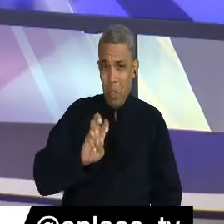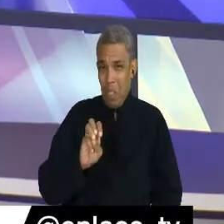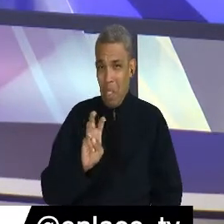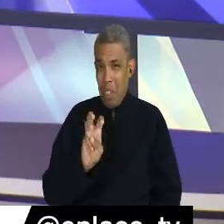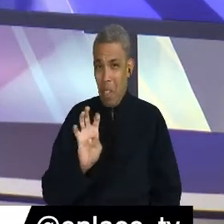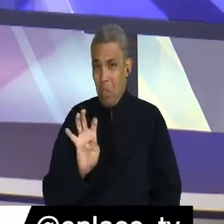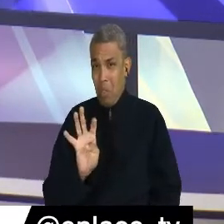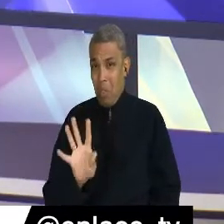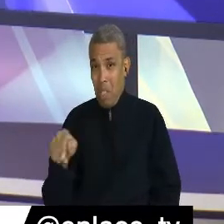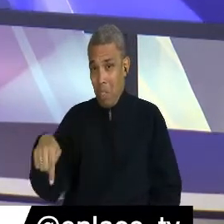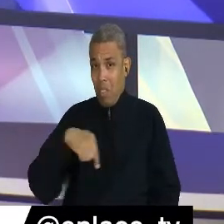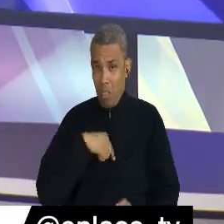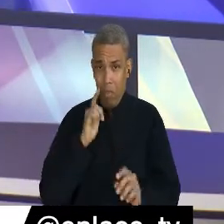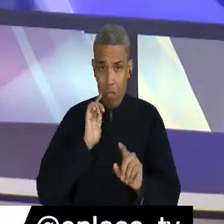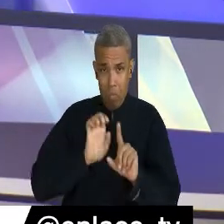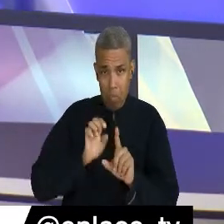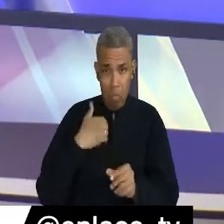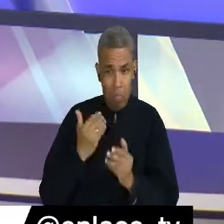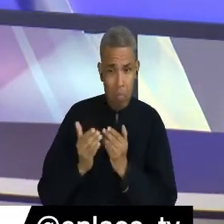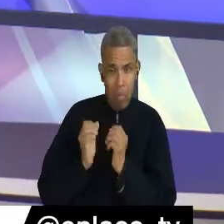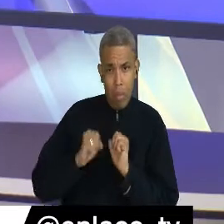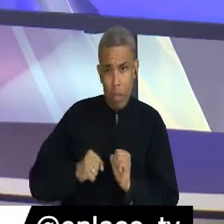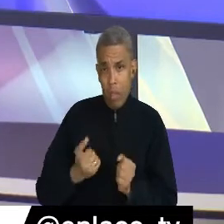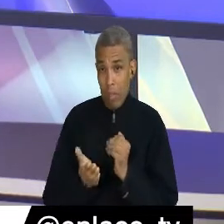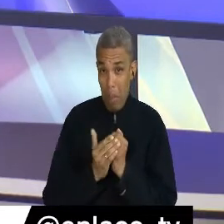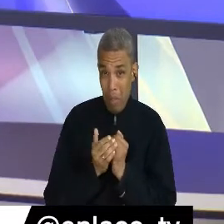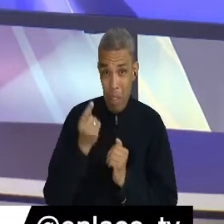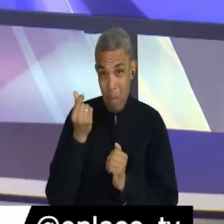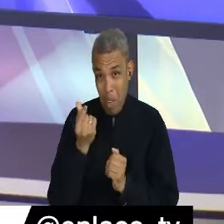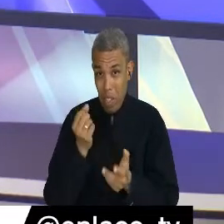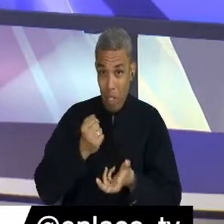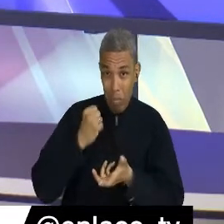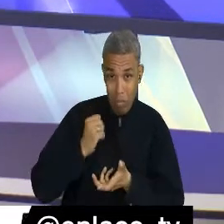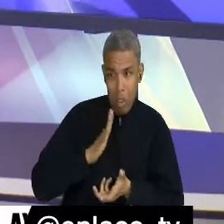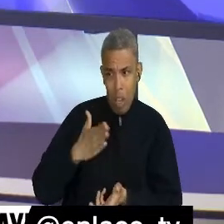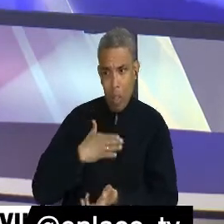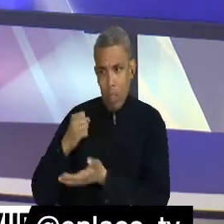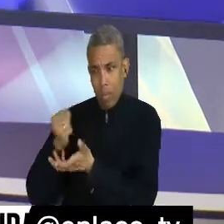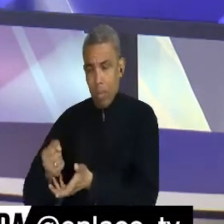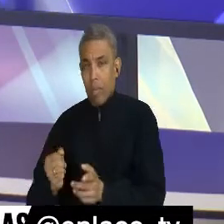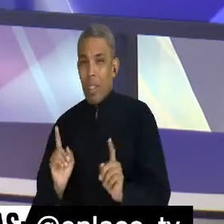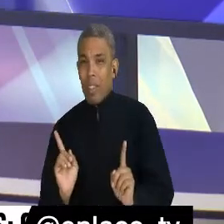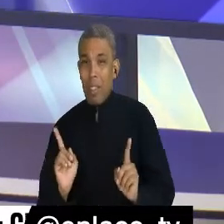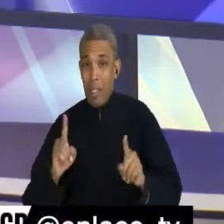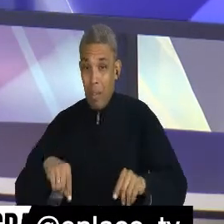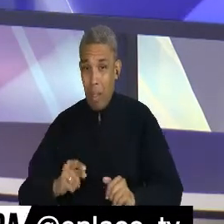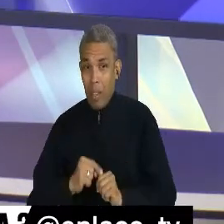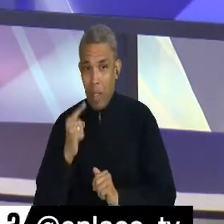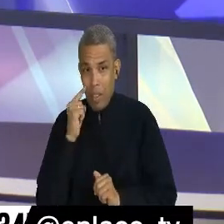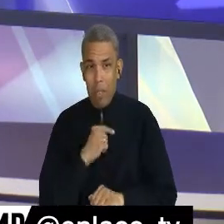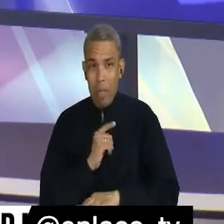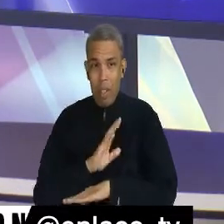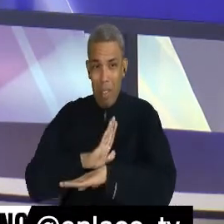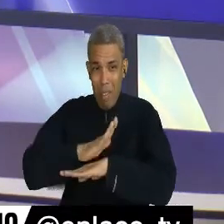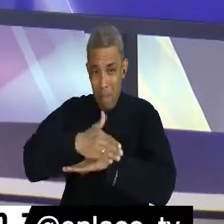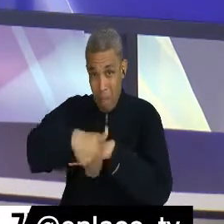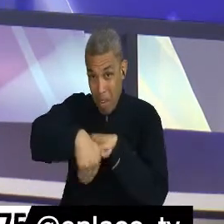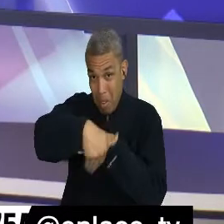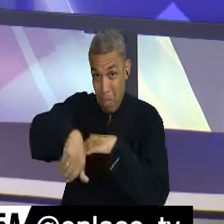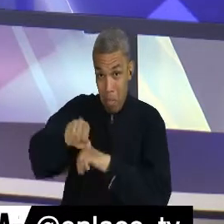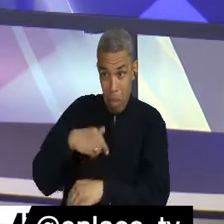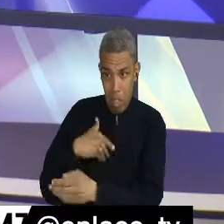Televisión para poder hacer llegar las ayudas a Paola. De igual forma, en la parte baja de la nota se encuentra la dirección hasta donde ustedes pueden llegar